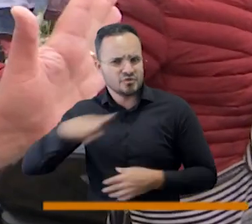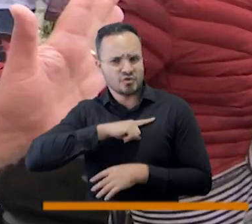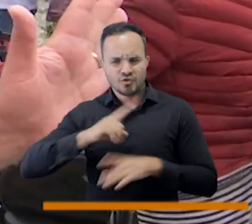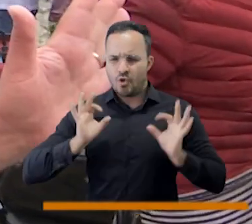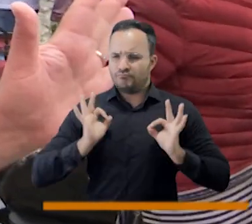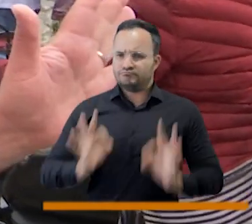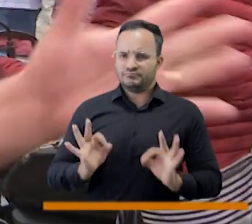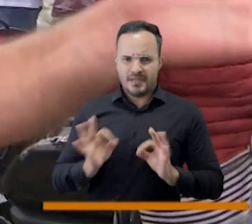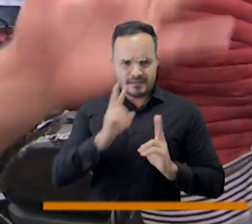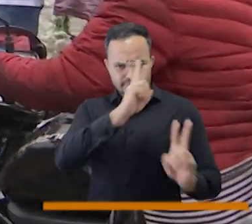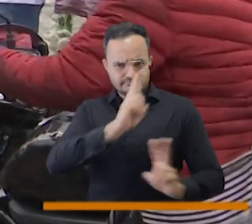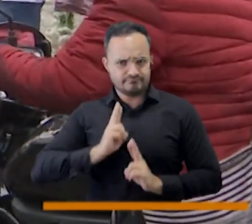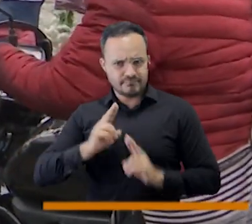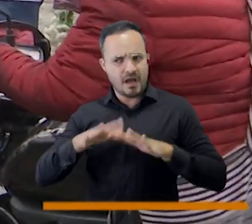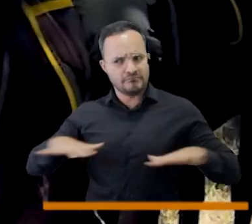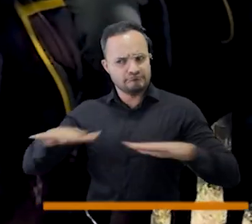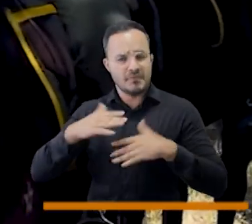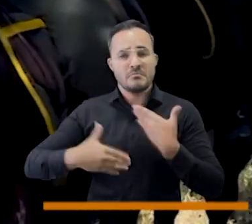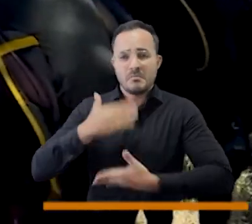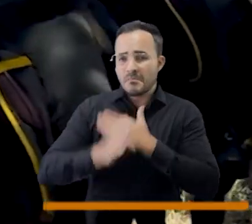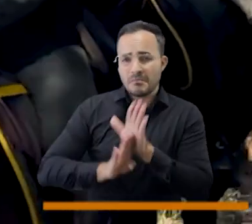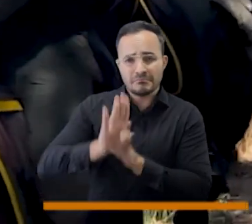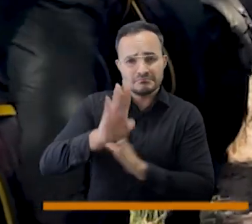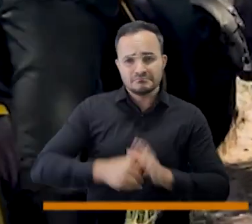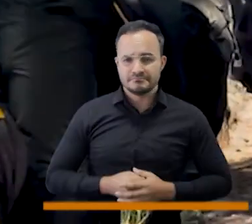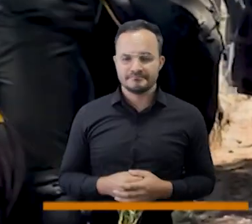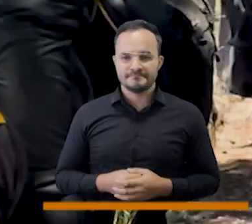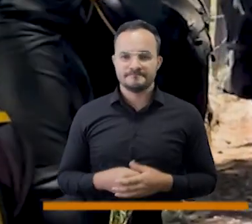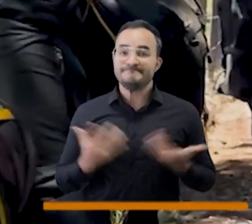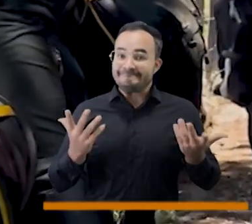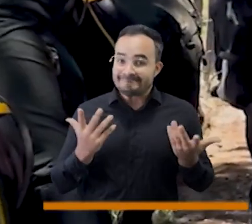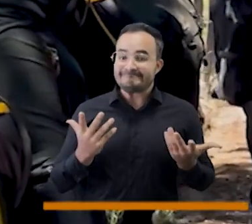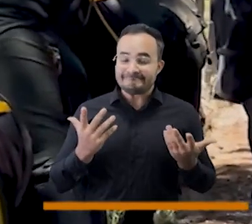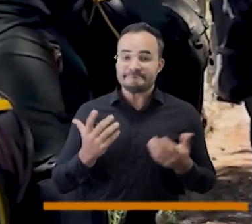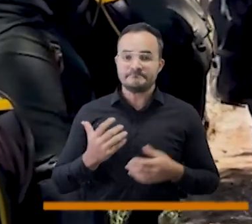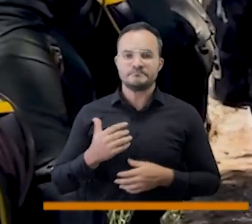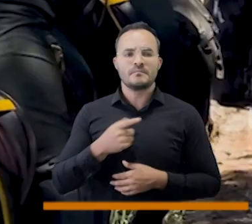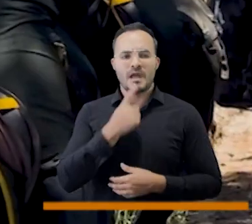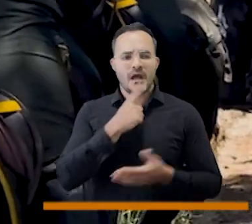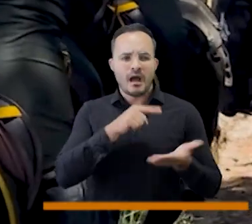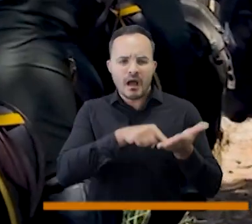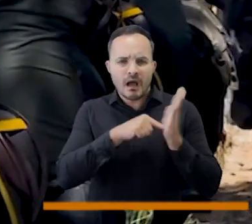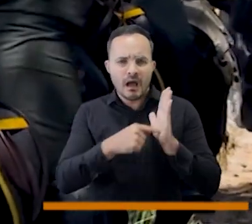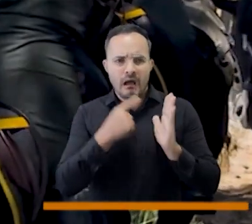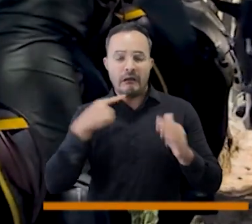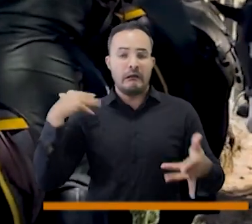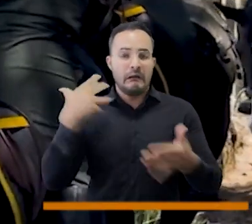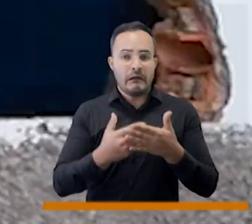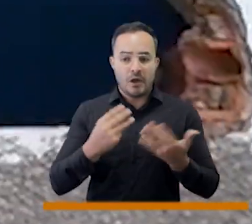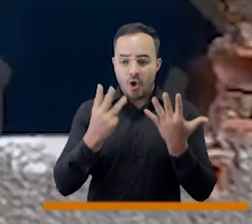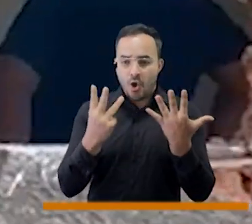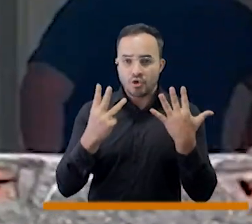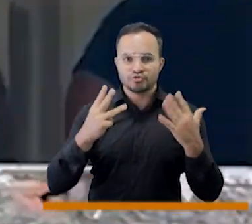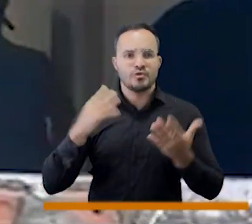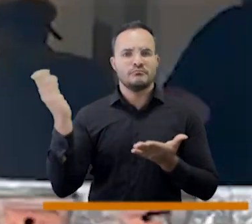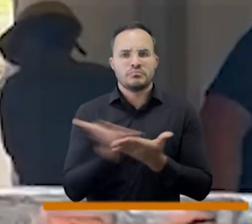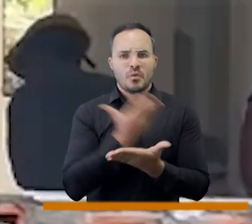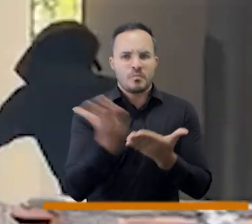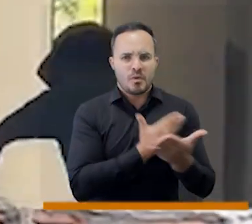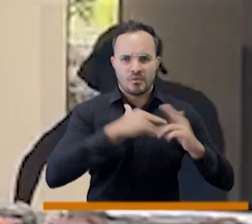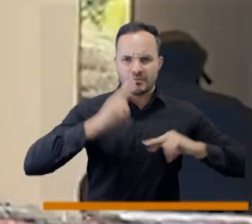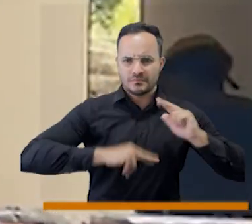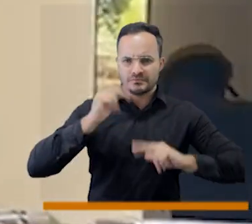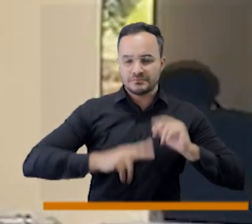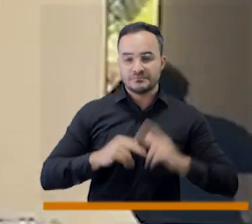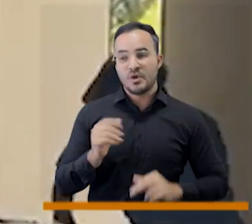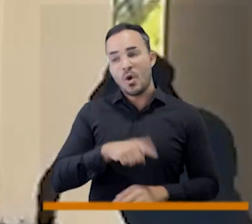más. Y vamos todos para adelante. Las autoridades locales hablan de 8 propiedades demolidas recientemente. Otras 530